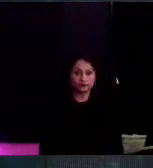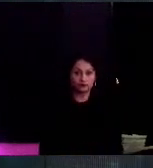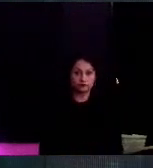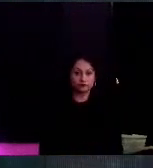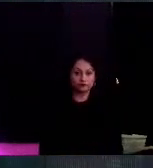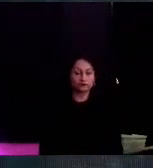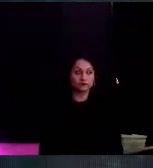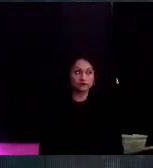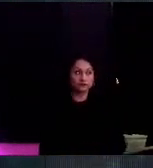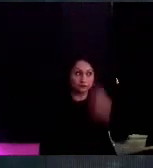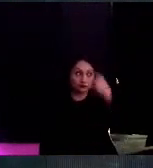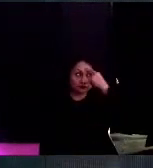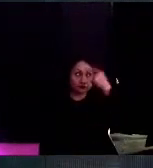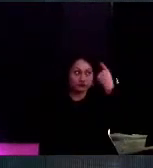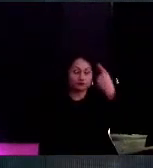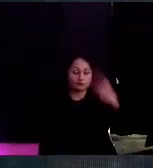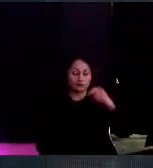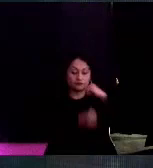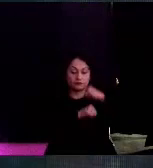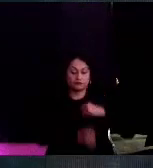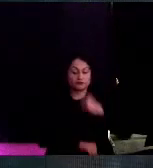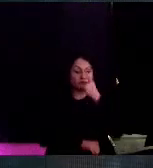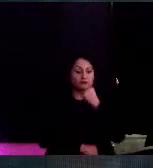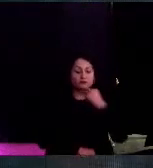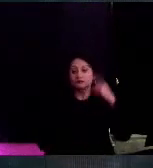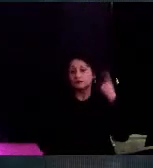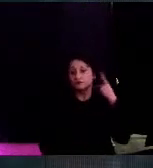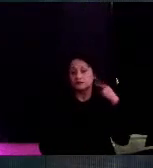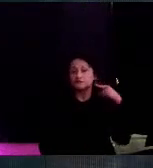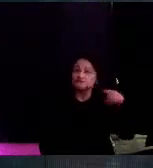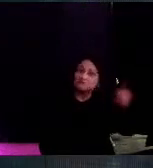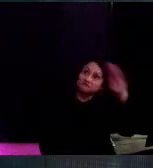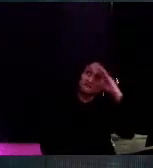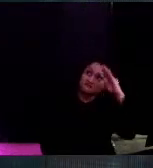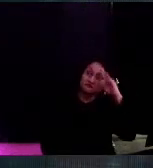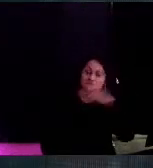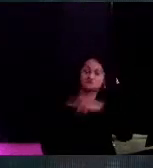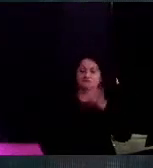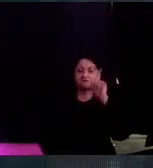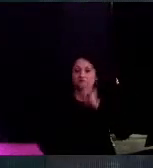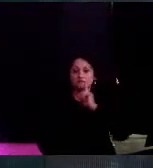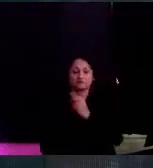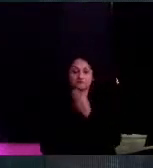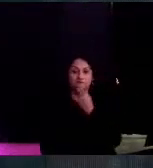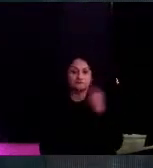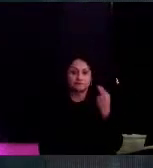Para las autoridades de Puebla, se trataba de un suicidio.